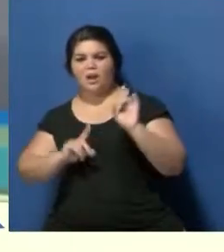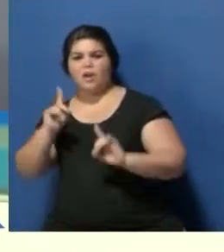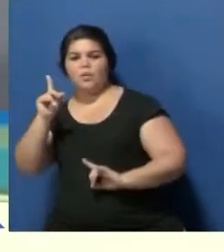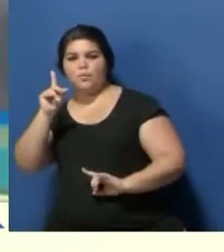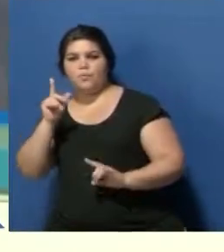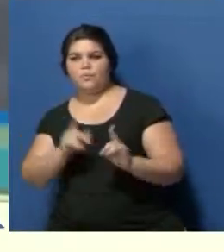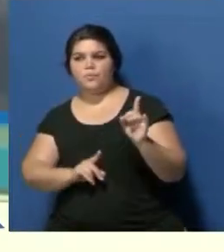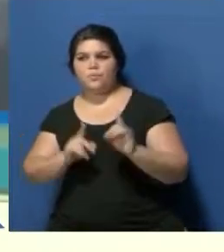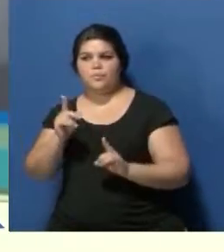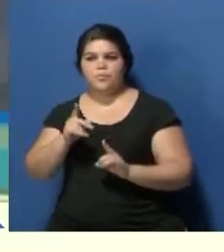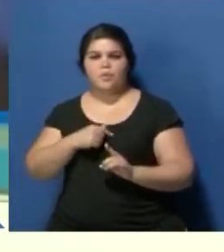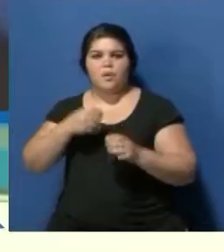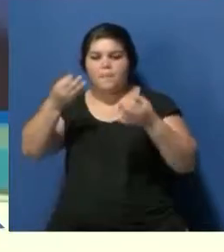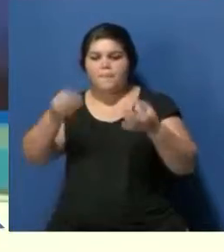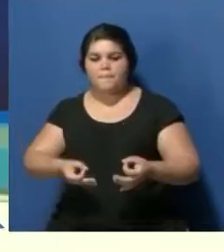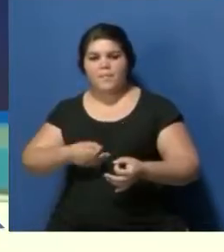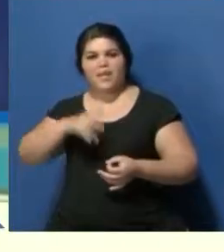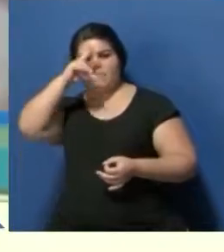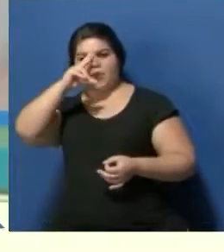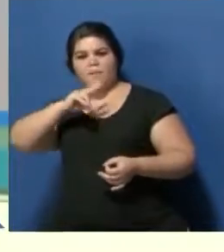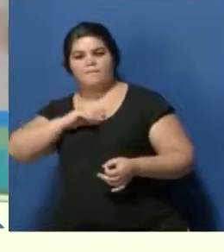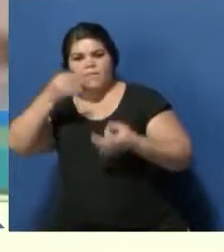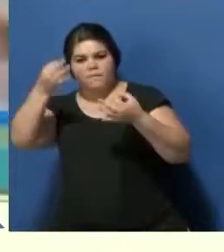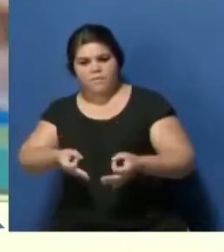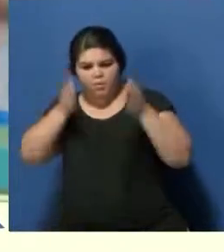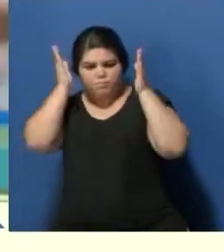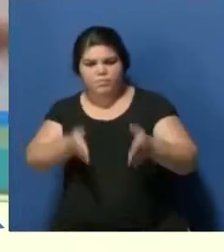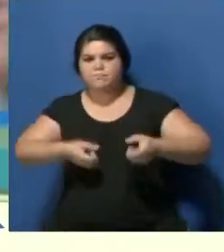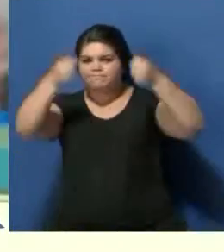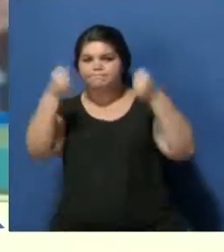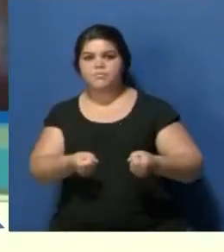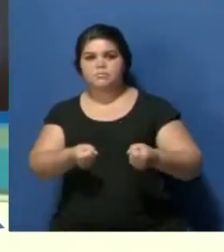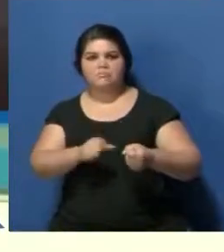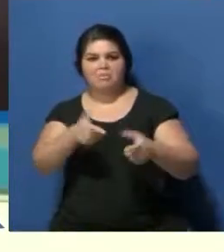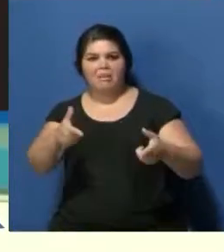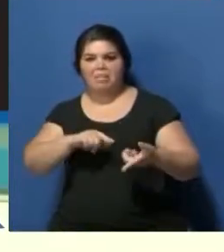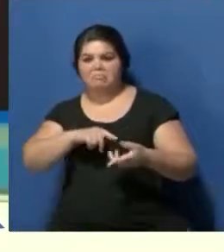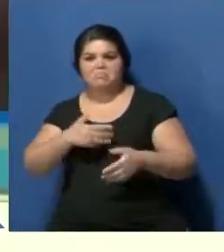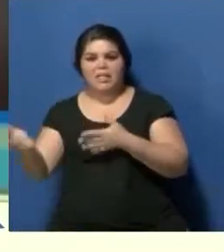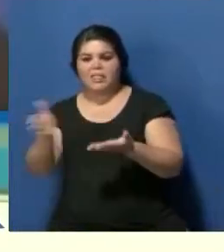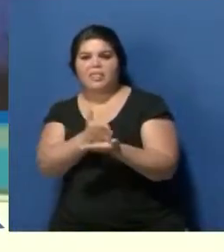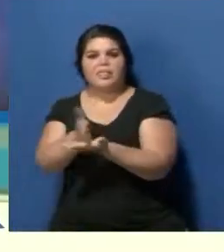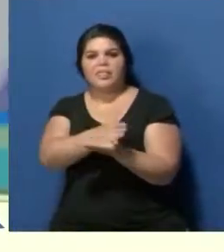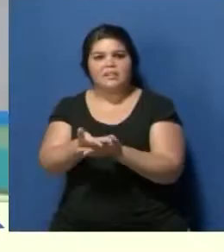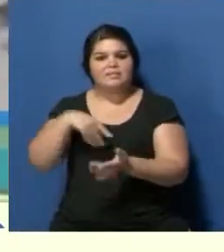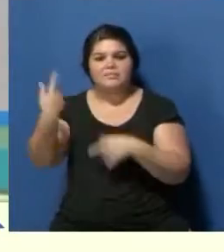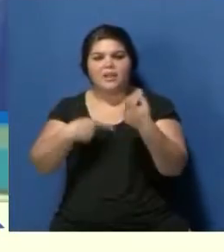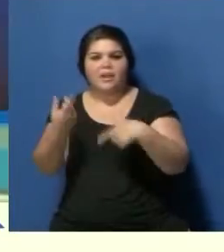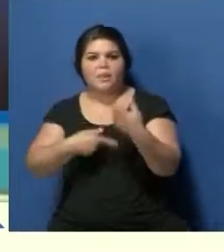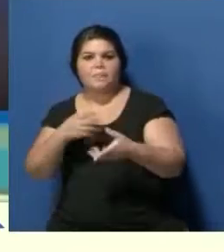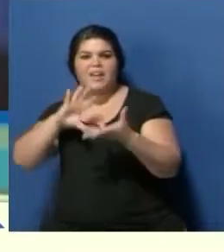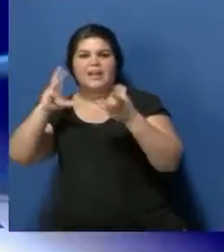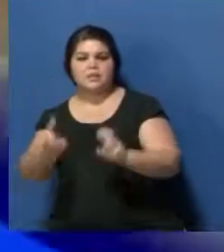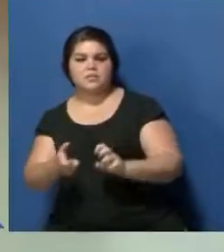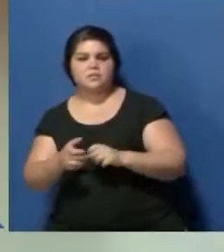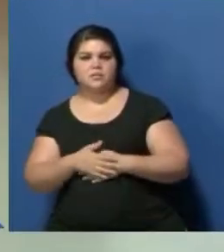a principios y a objetivos creíbles. Y todo esto hace que haya crisis institucional de algún modo permanente. Bueno, nos vinimos